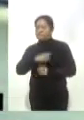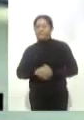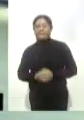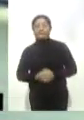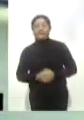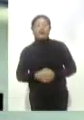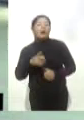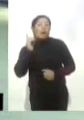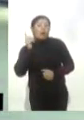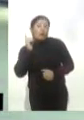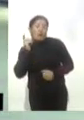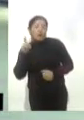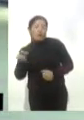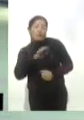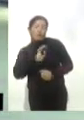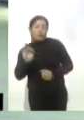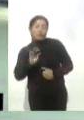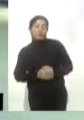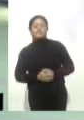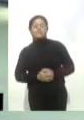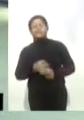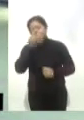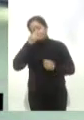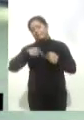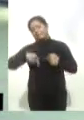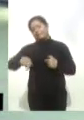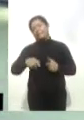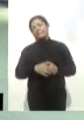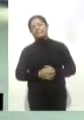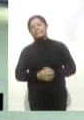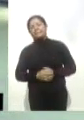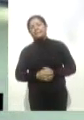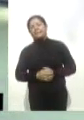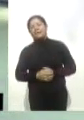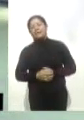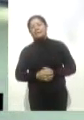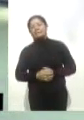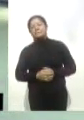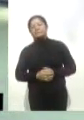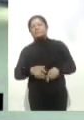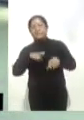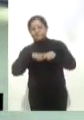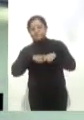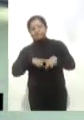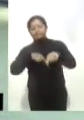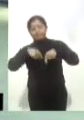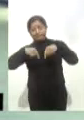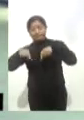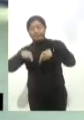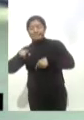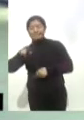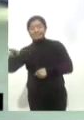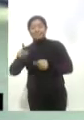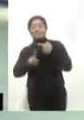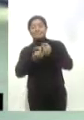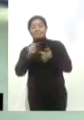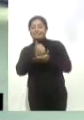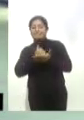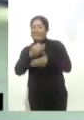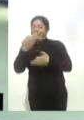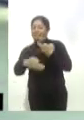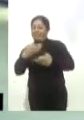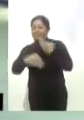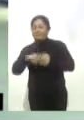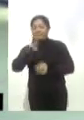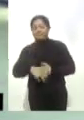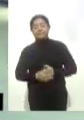regresar nuevamente a las canchas en pronto tiempo y se esperará que pueda seguir mostrando su talento que vaya, a Cruz Azul le hace falta. Cambiemos al ámbito